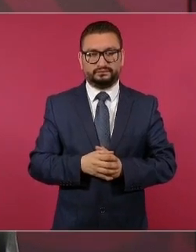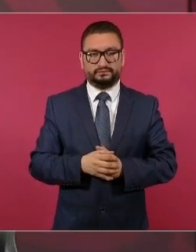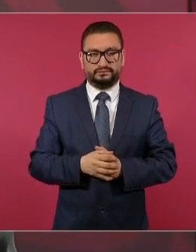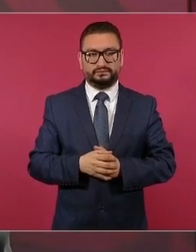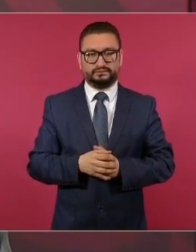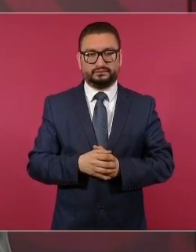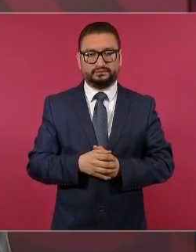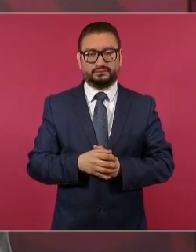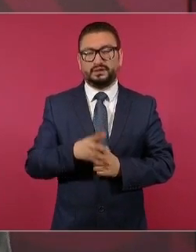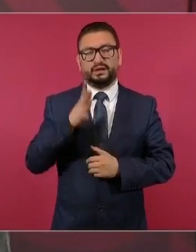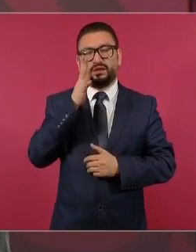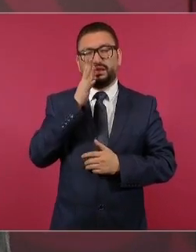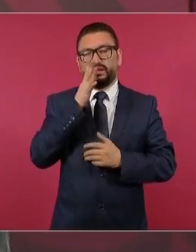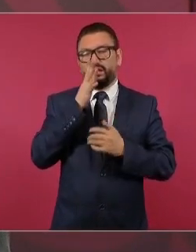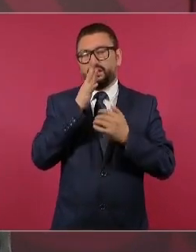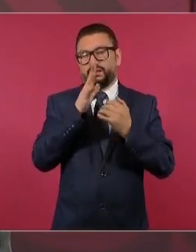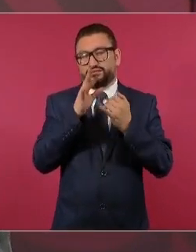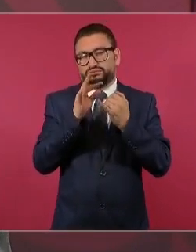Ya casi al final,